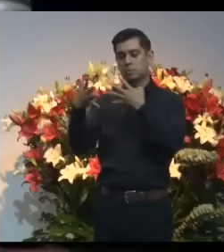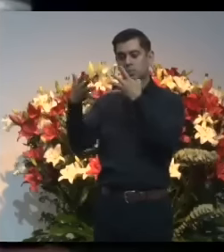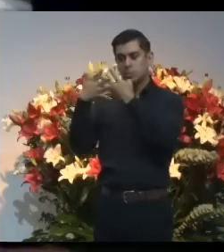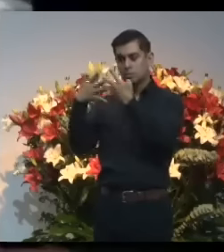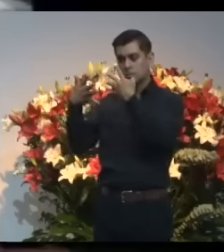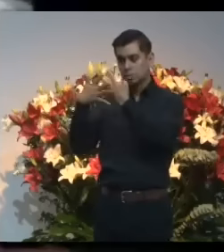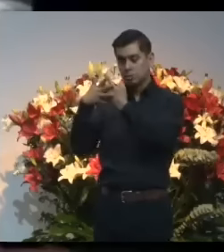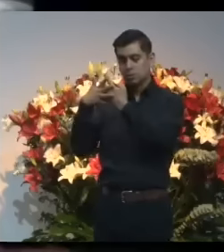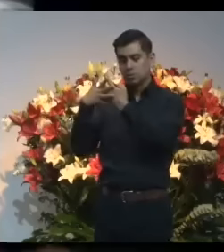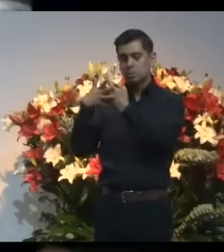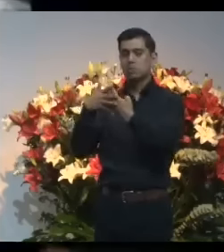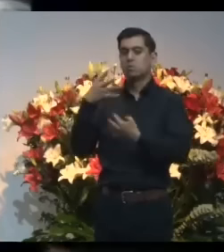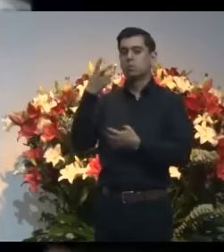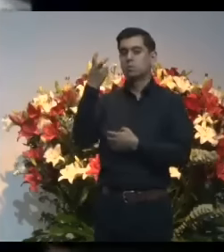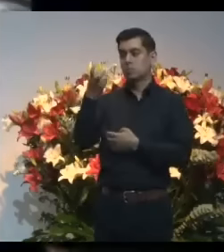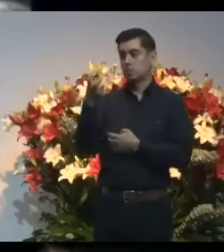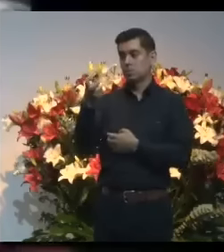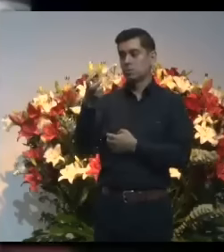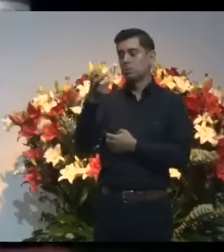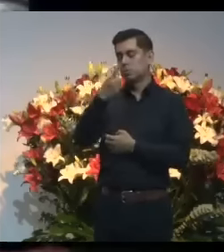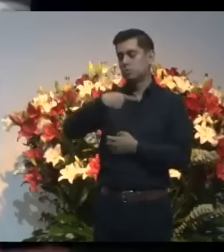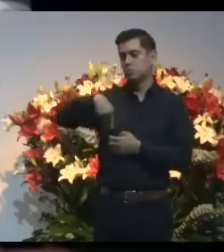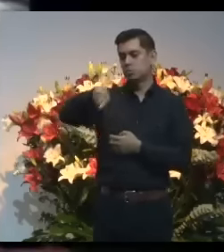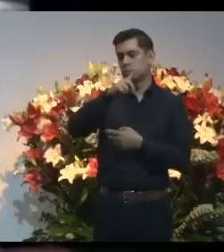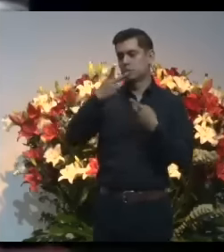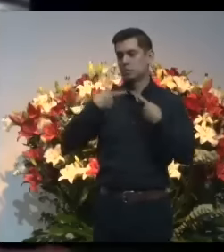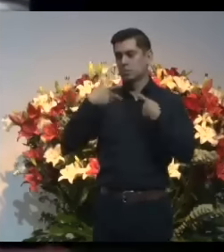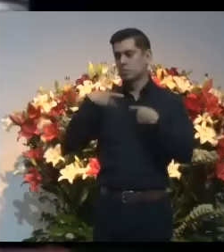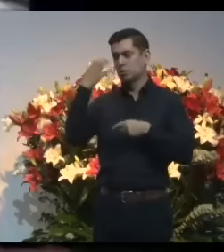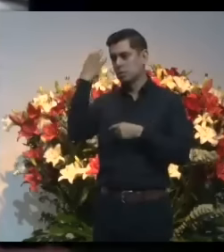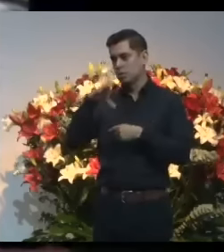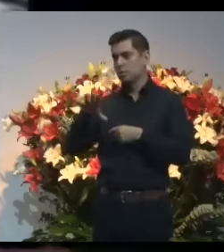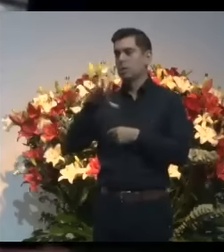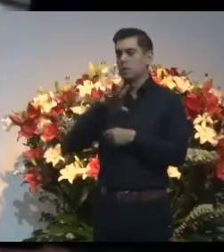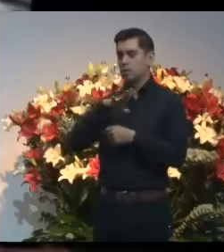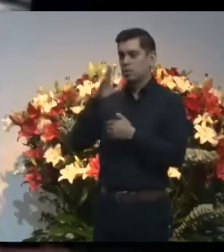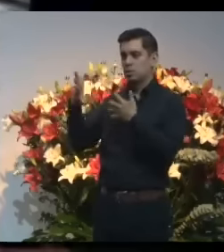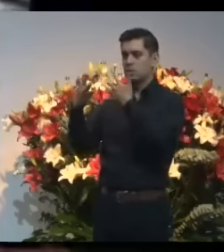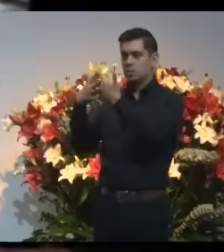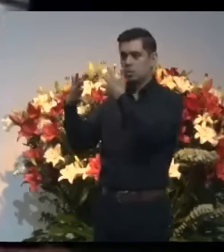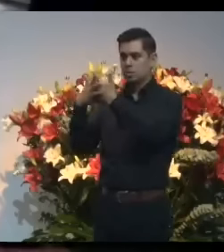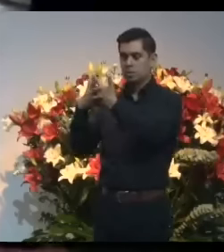malentendió, pero sí hay criminales que tendrán que ir a la cárcel.